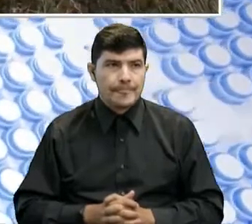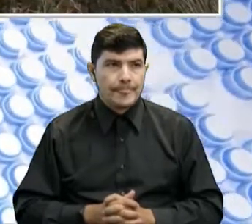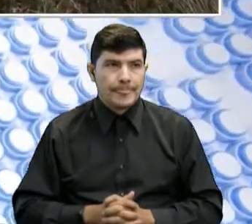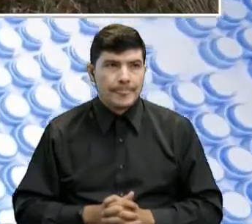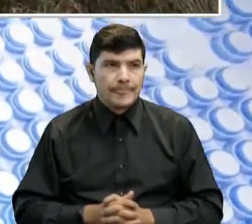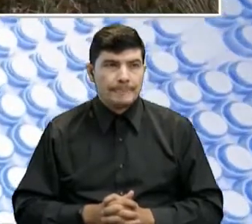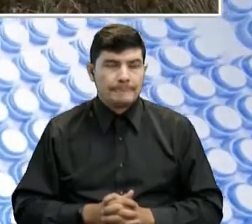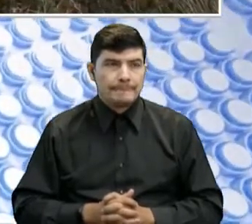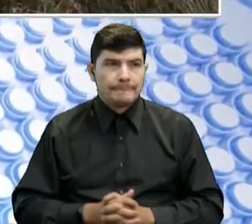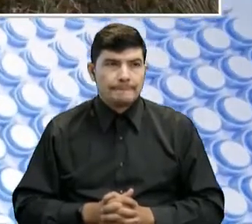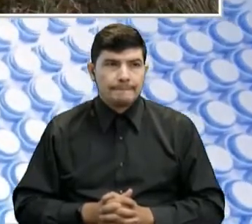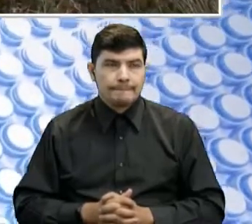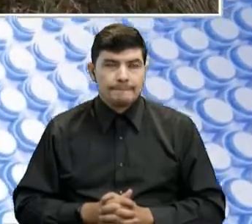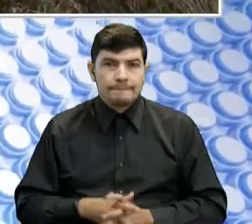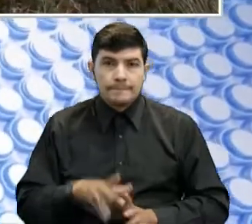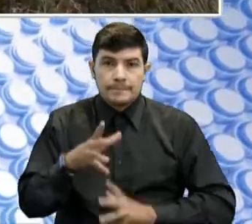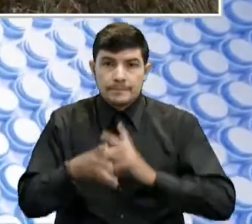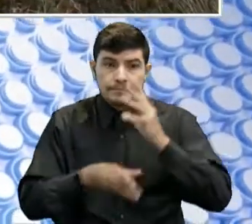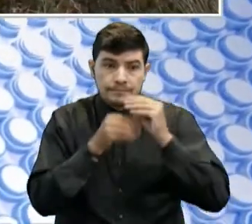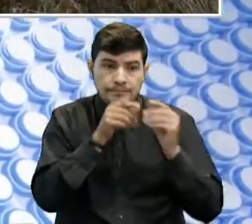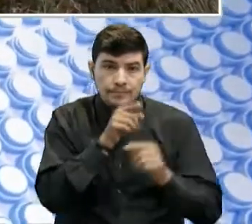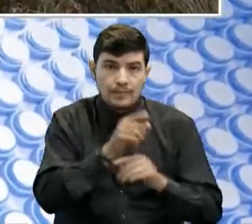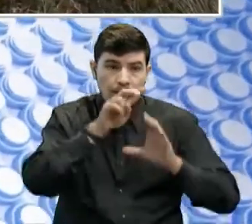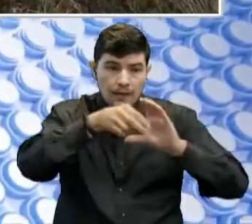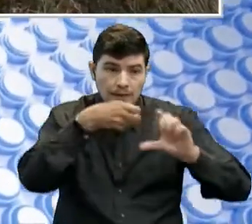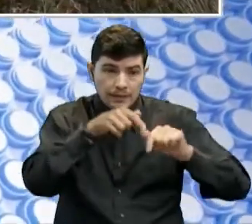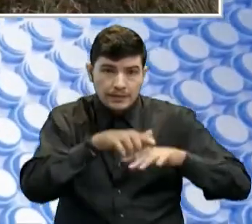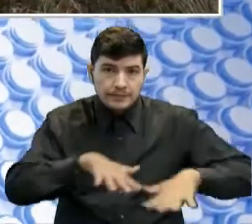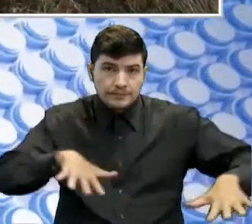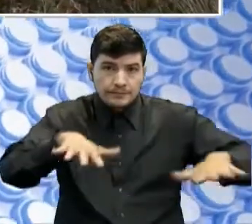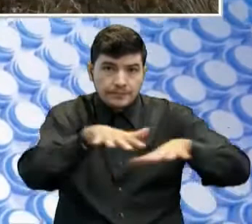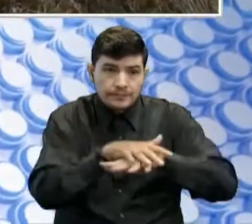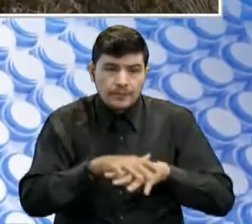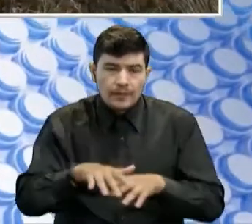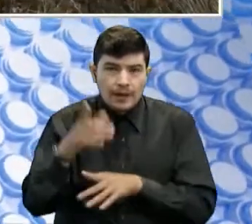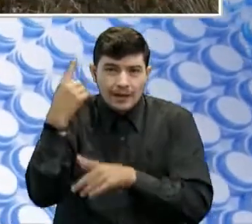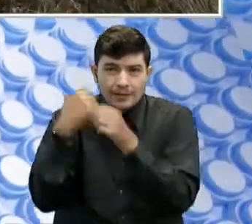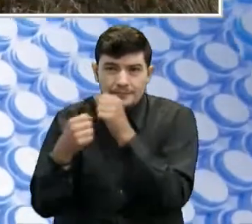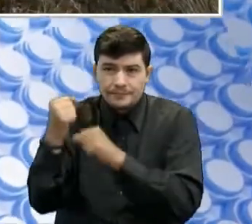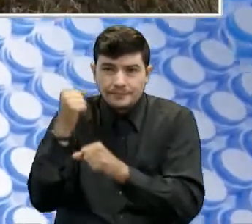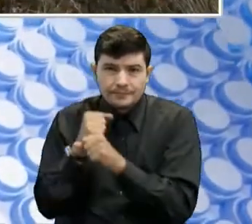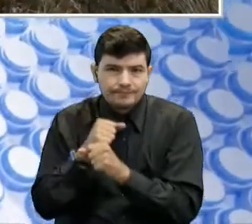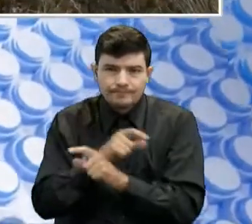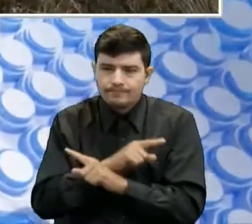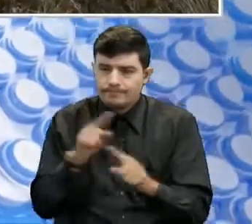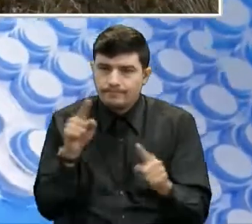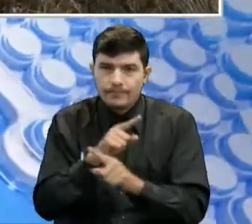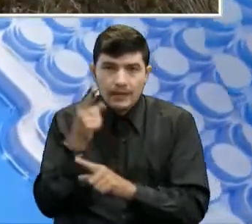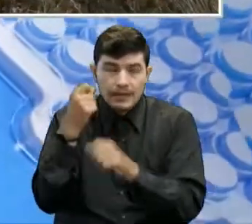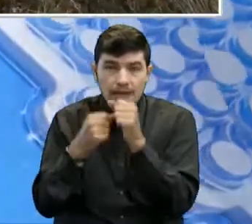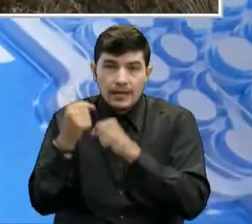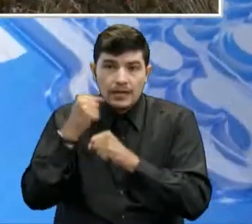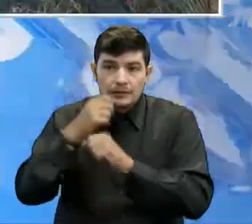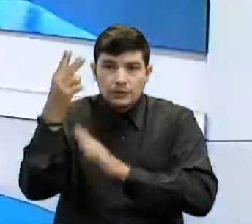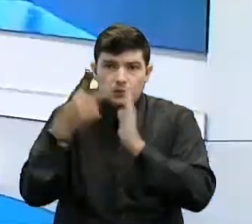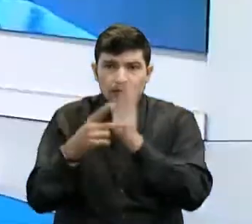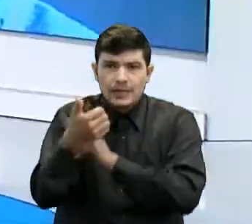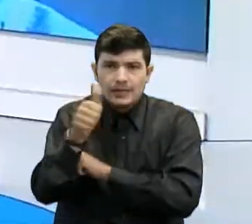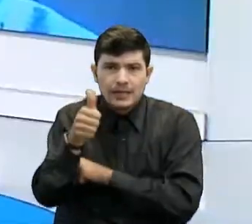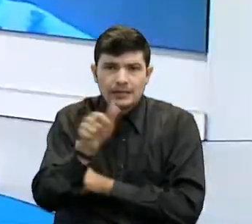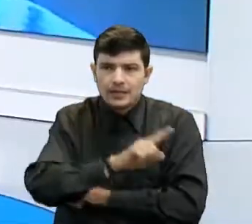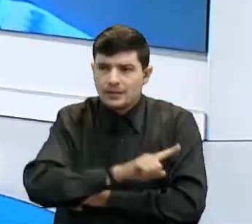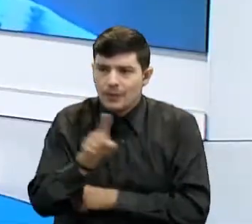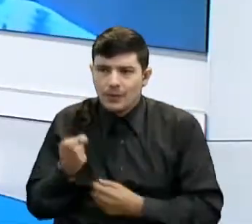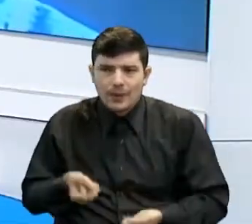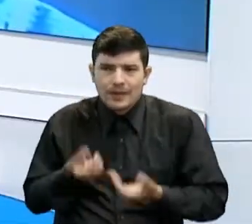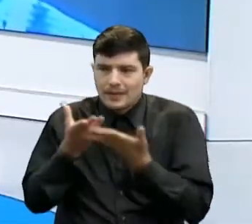por el legal, y van en contravía de la voluntad de los colombianos que desde 2010 nos hemos negado a dar la licencia social a